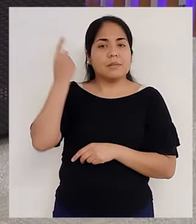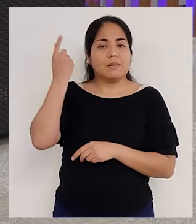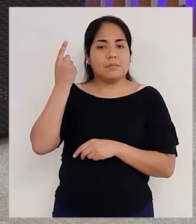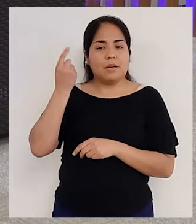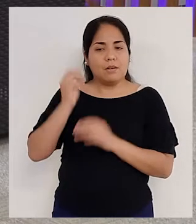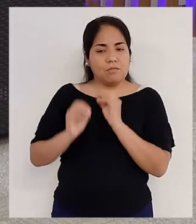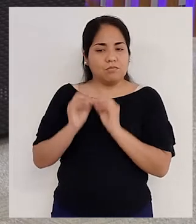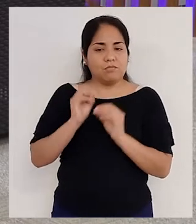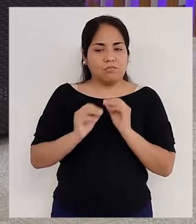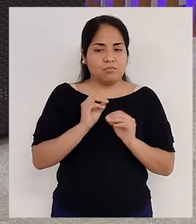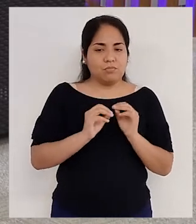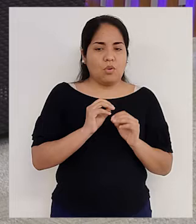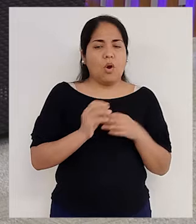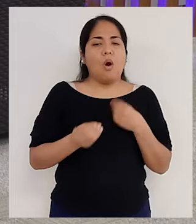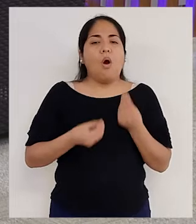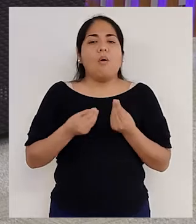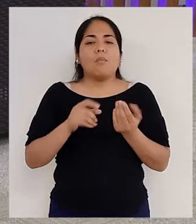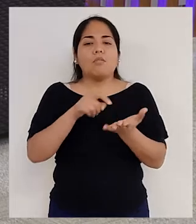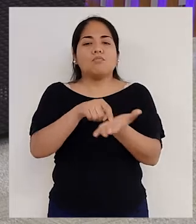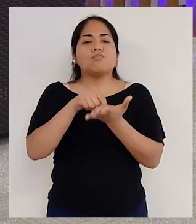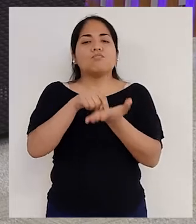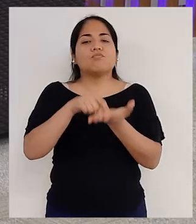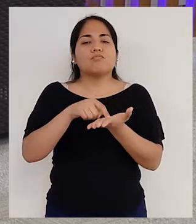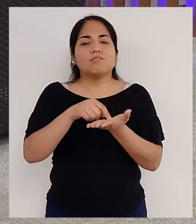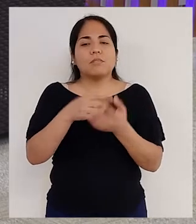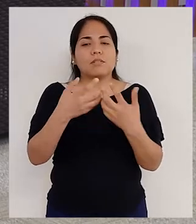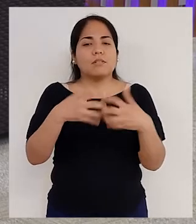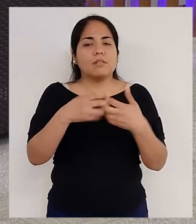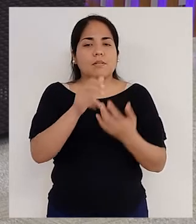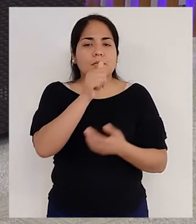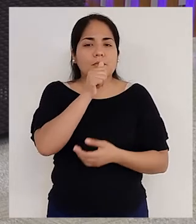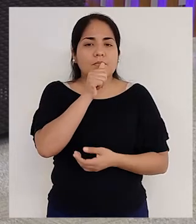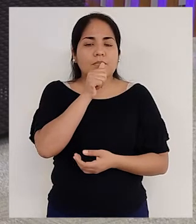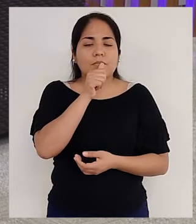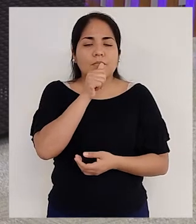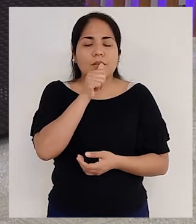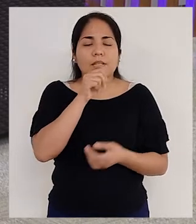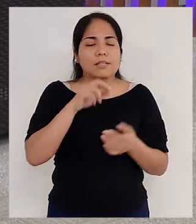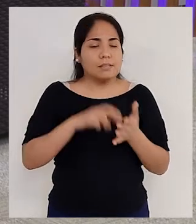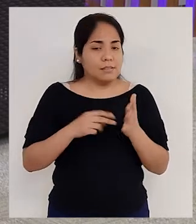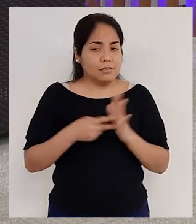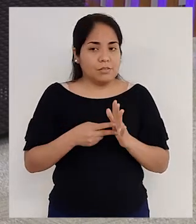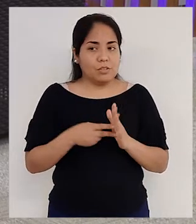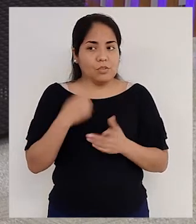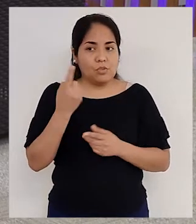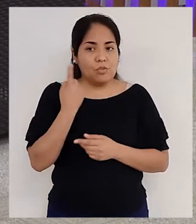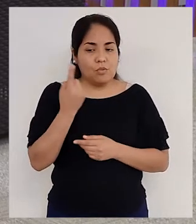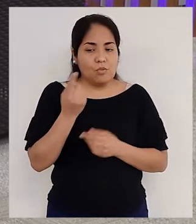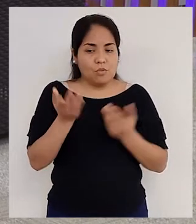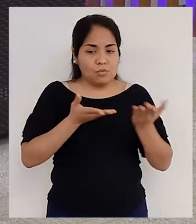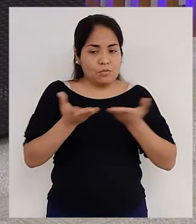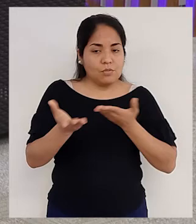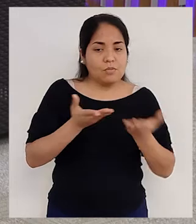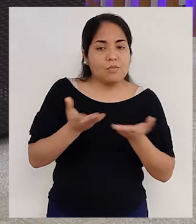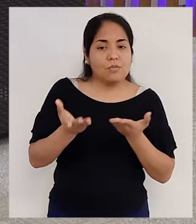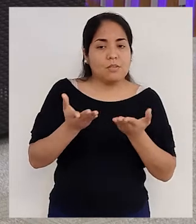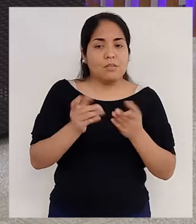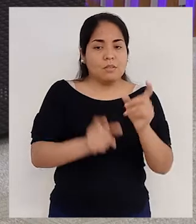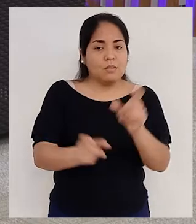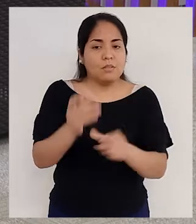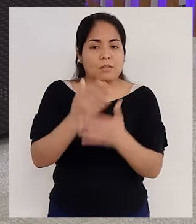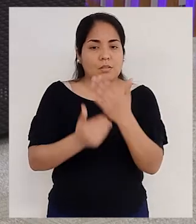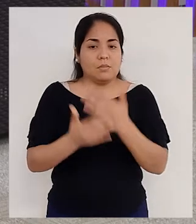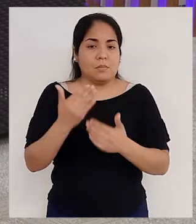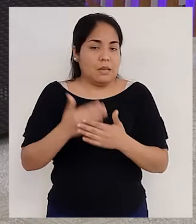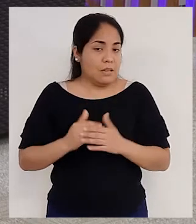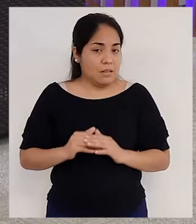¿cómo le voy a exigir a la empresa privada que ellos sí lo hagan? Entonces tengo que dar el ejemplo. Y no solamente hablamos para atender a una persona